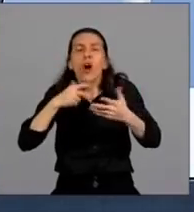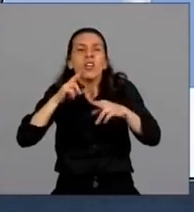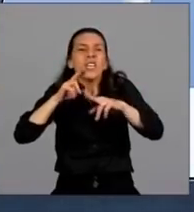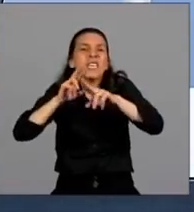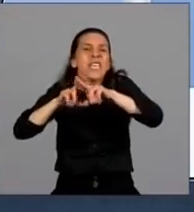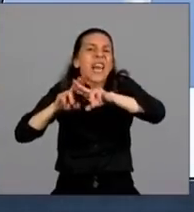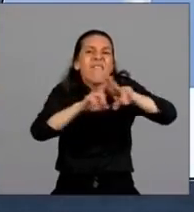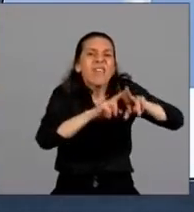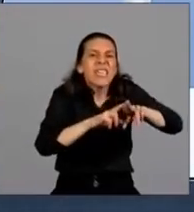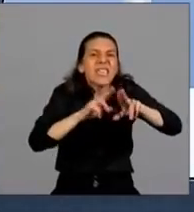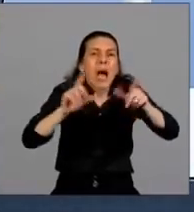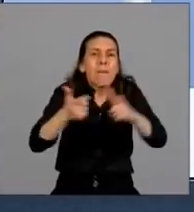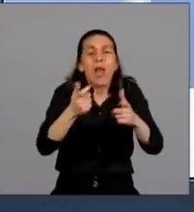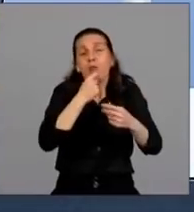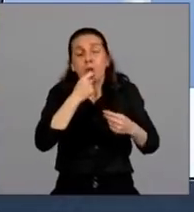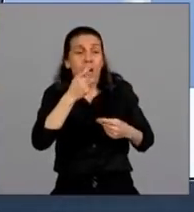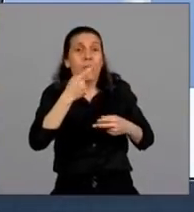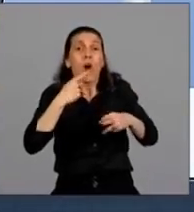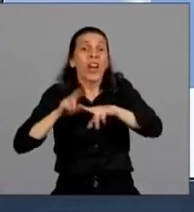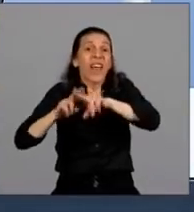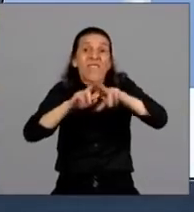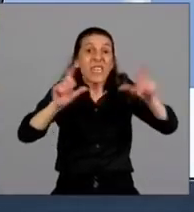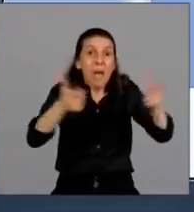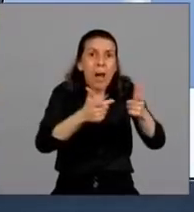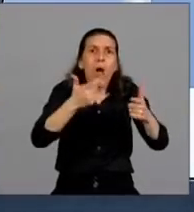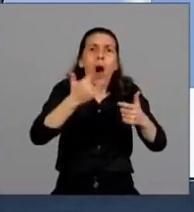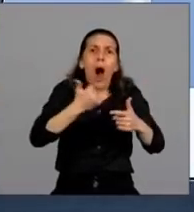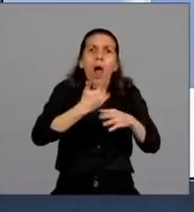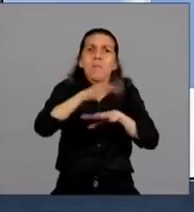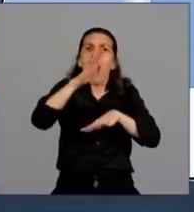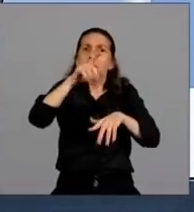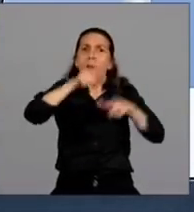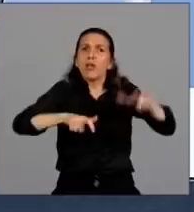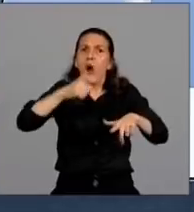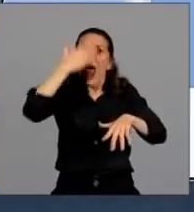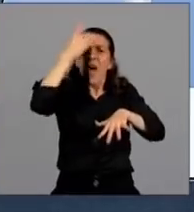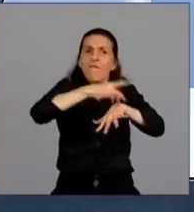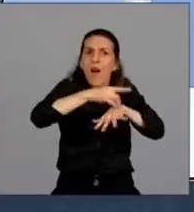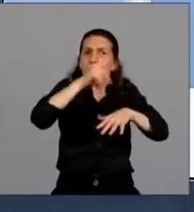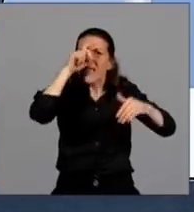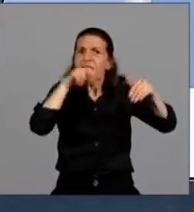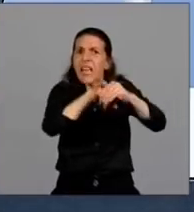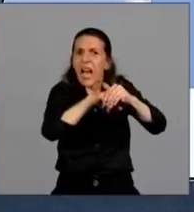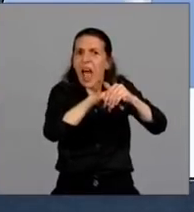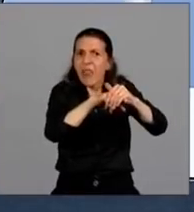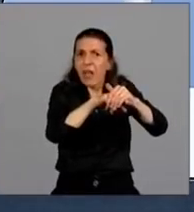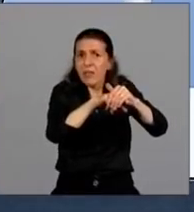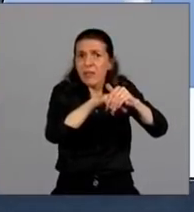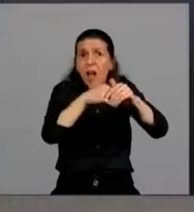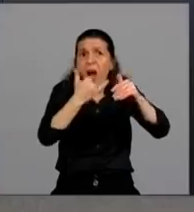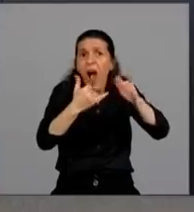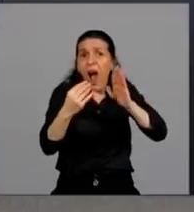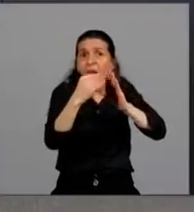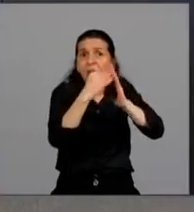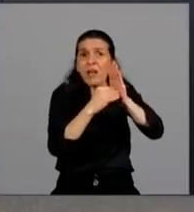muchísimos más enfermos, internados, gente con síntomas, que aparecería en la estadística.